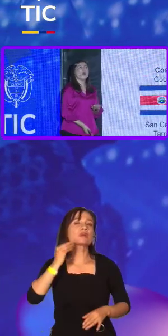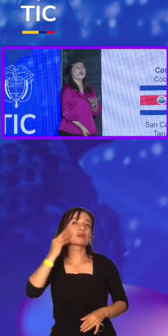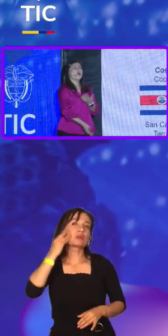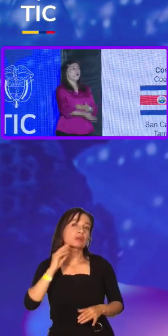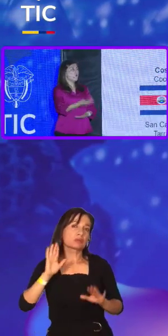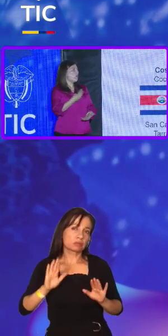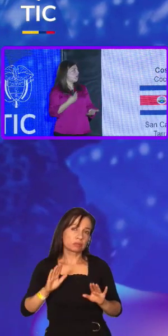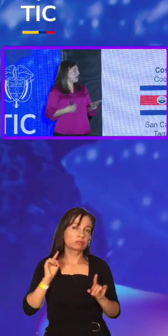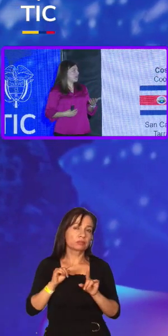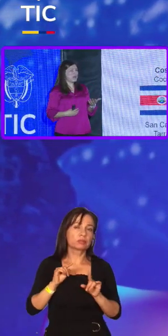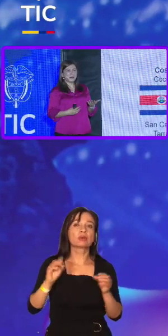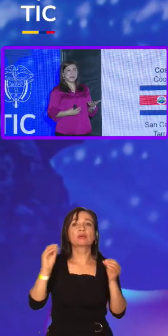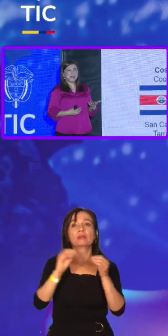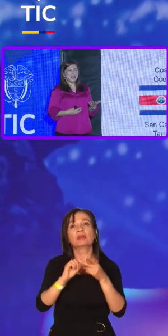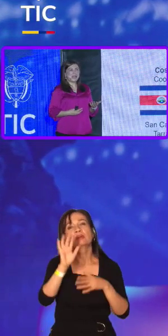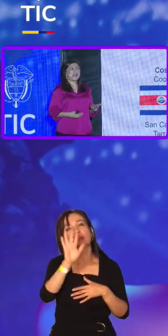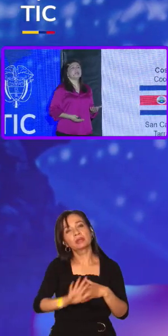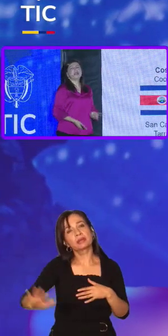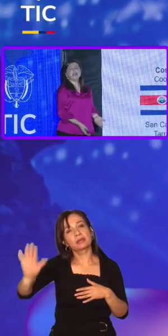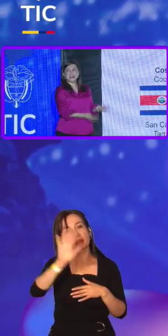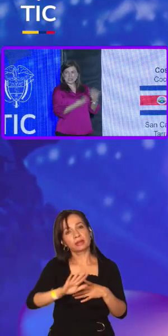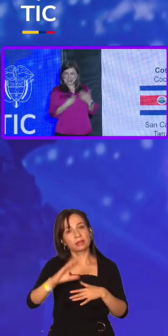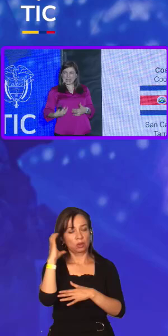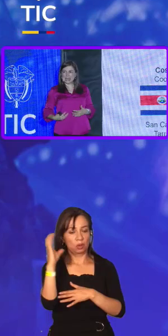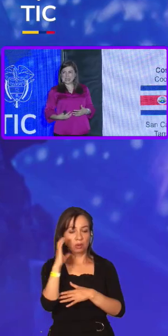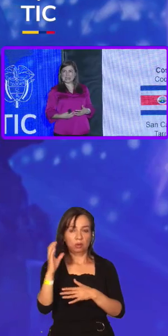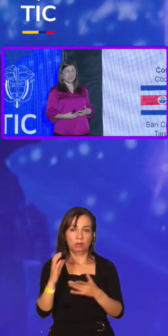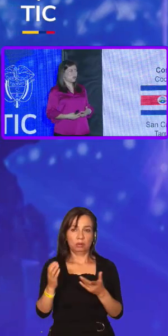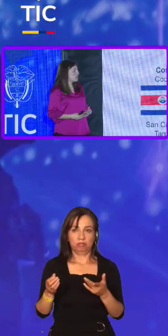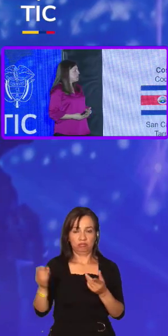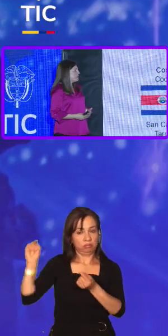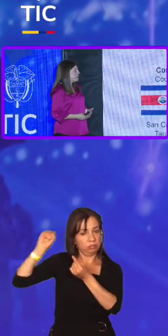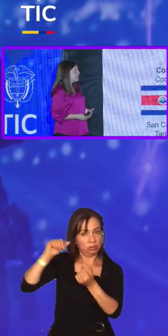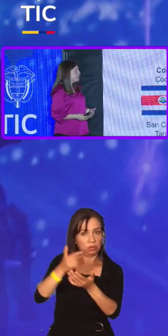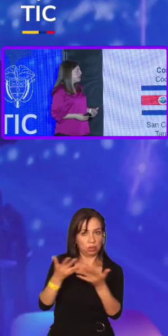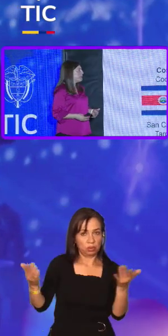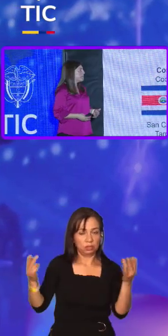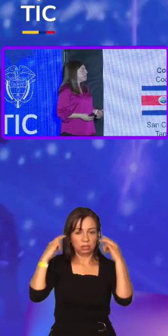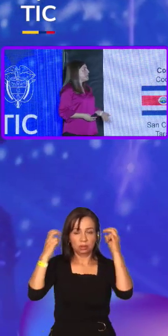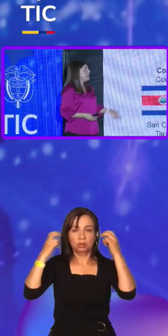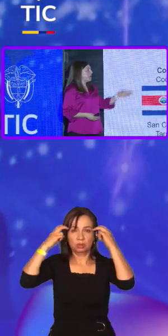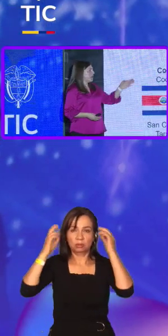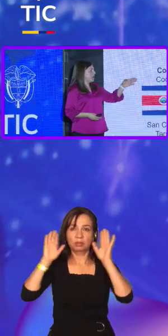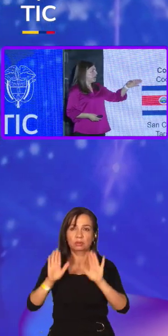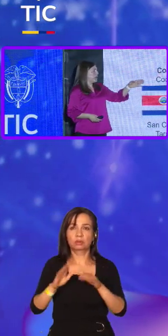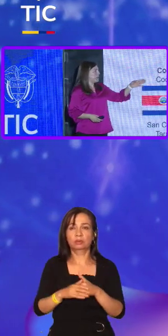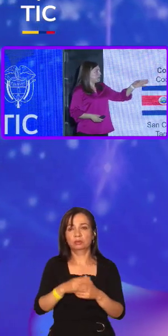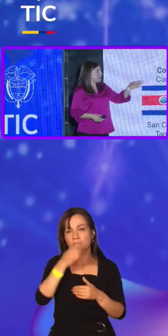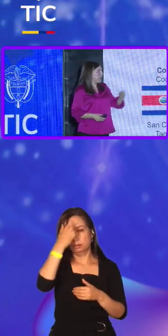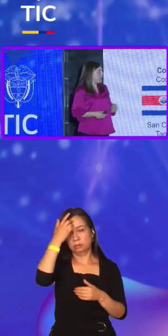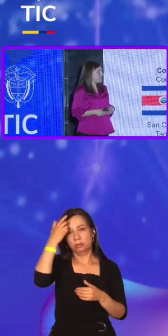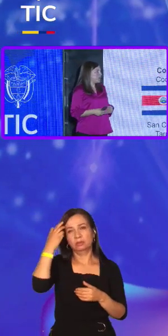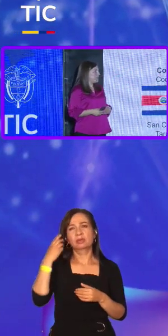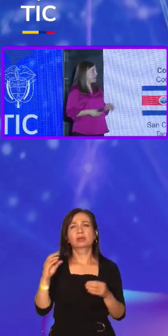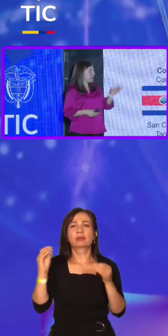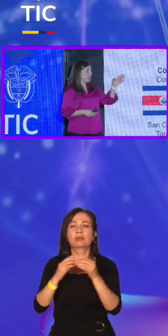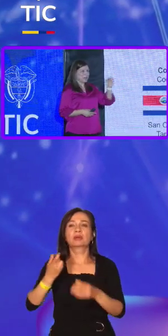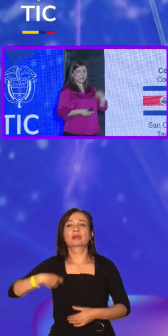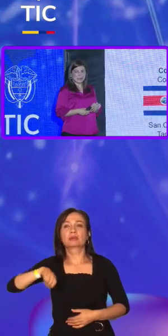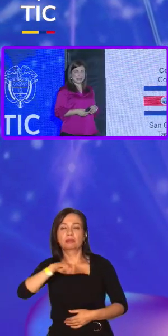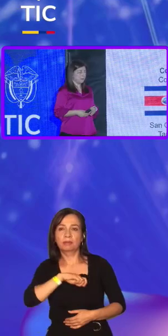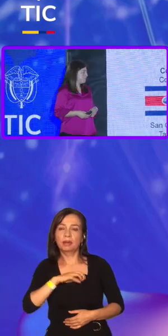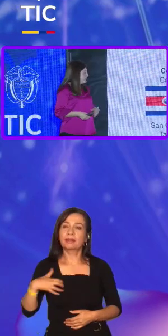sus experiencias como una región que es beneficiaria de este conocimiento también,